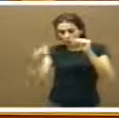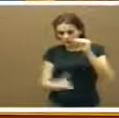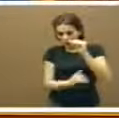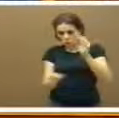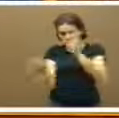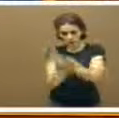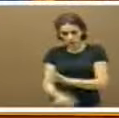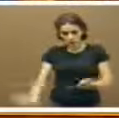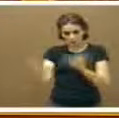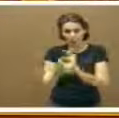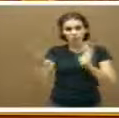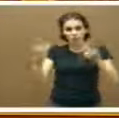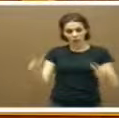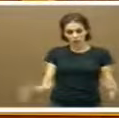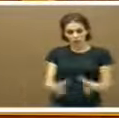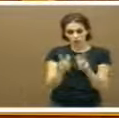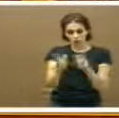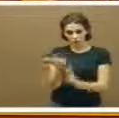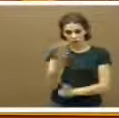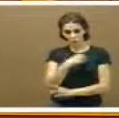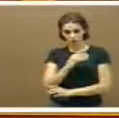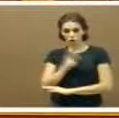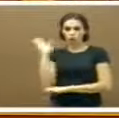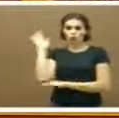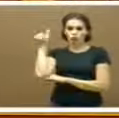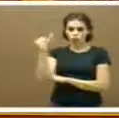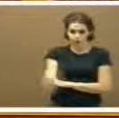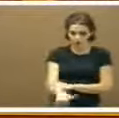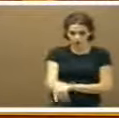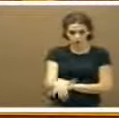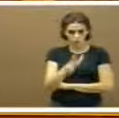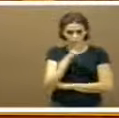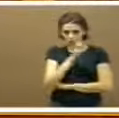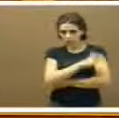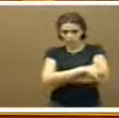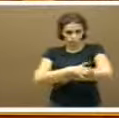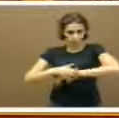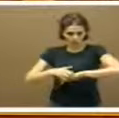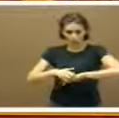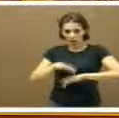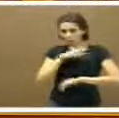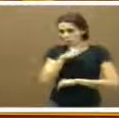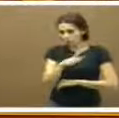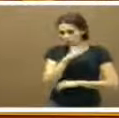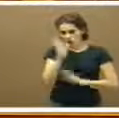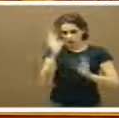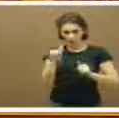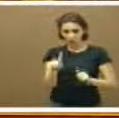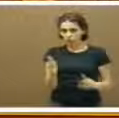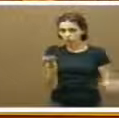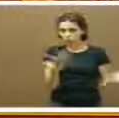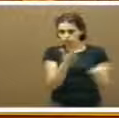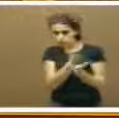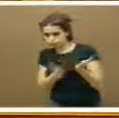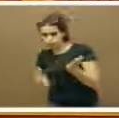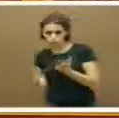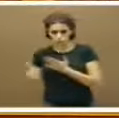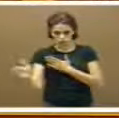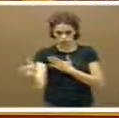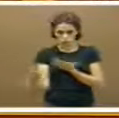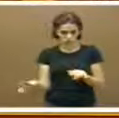hubiésemos hundido a la sociedad española en la más absoluta de las miserias. Por eso hemos emprendido las vías que tampoco les gusta